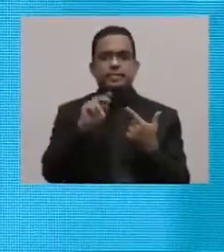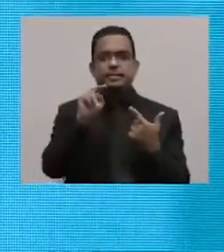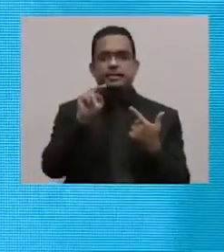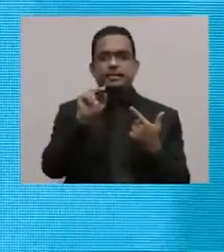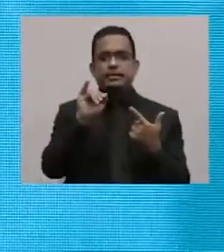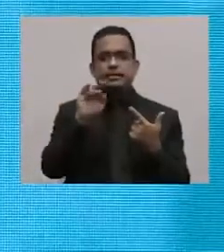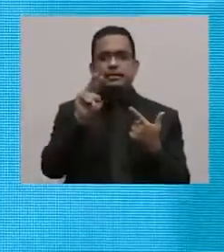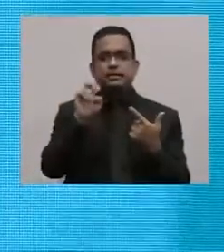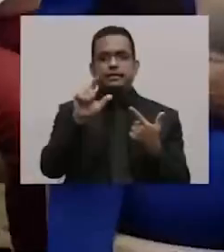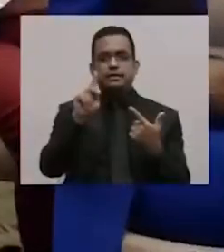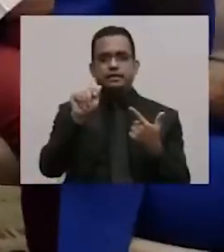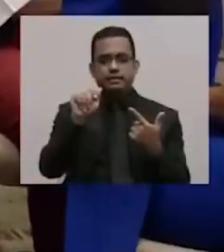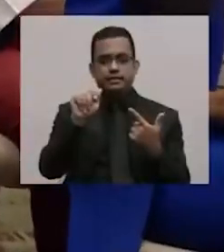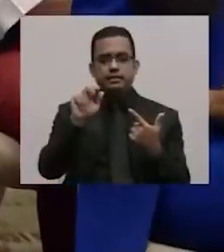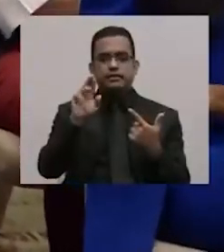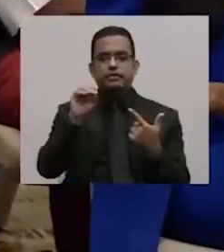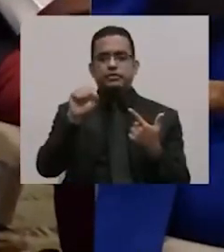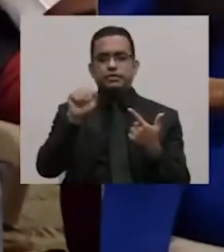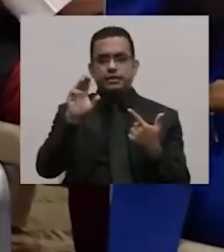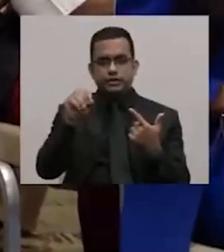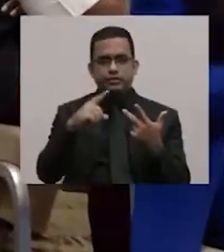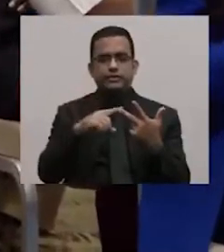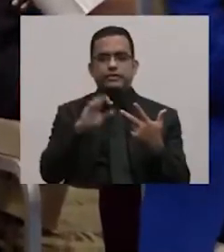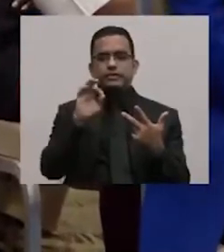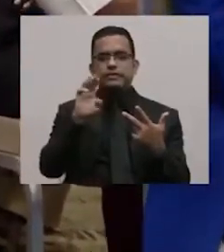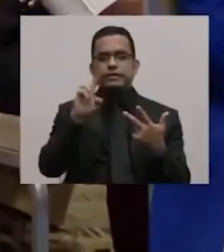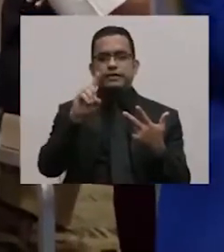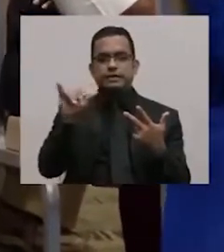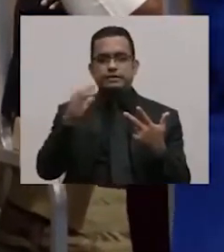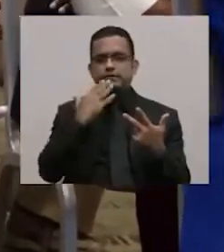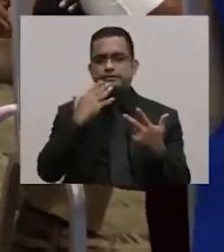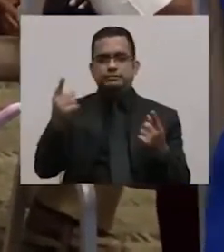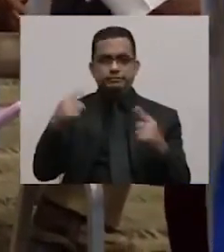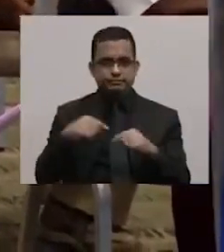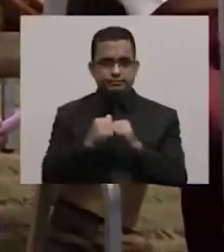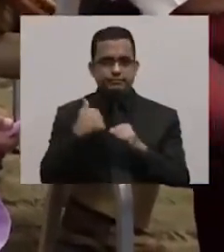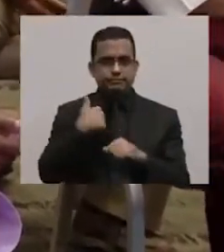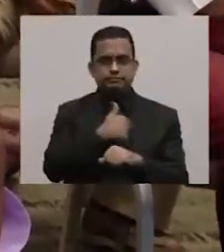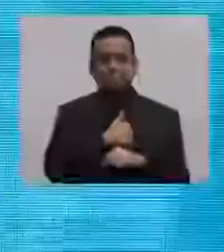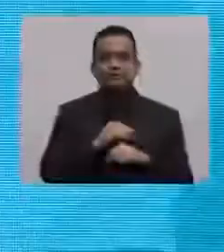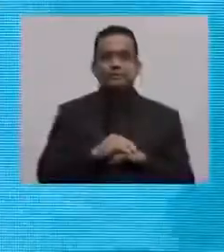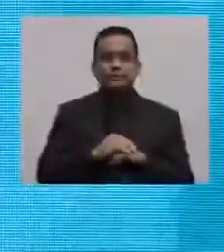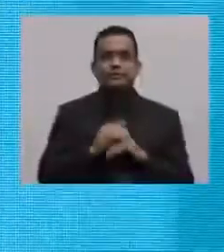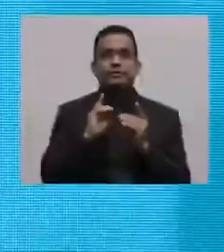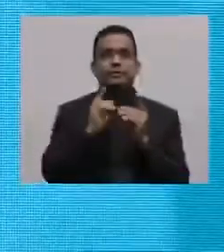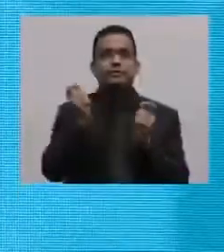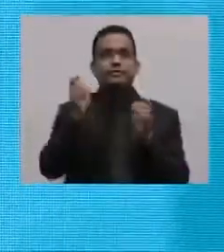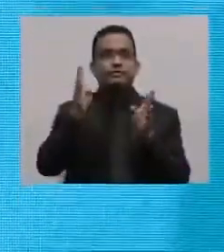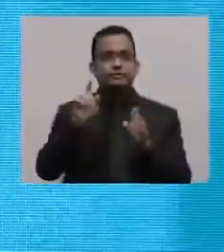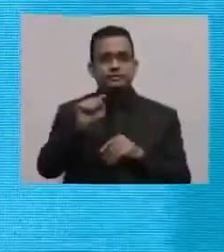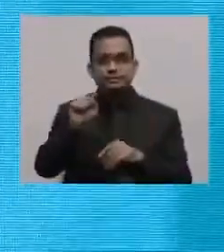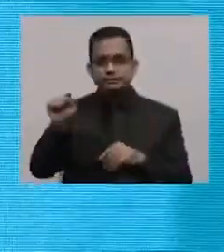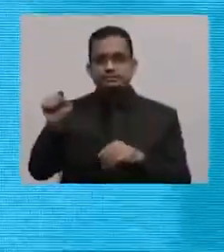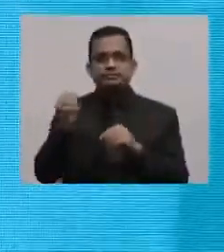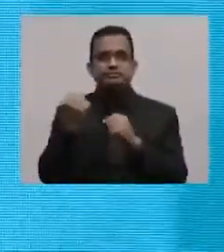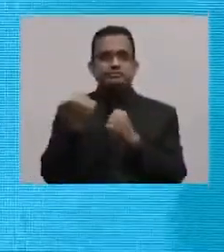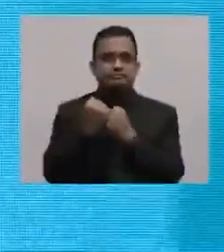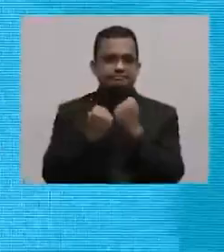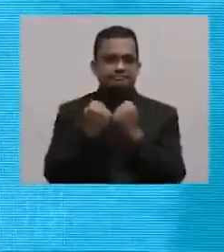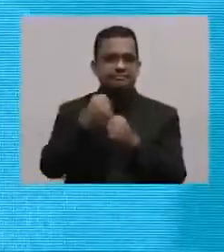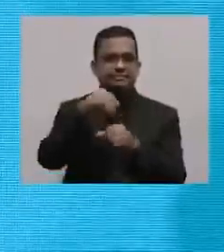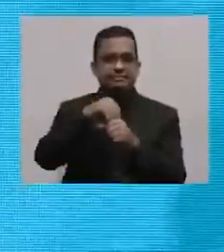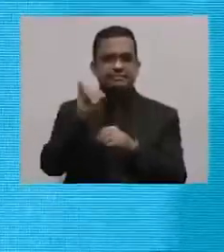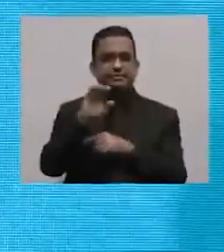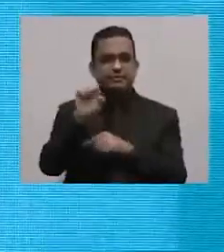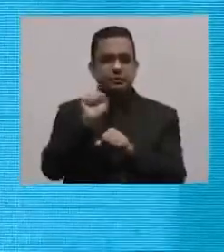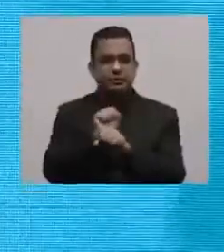Nivelca Rosario, Freddy Ángel Castro, doctor, muchísimas gracias por acompañarnos. A nuestros directores y colaboradores de la Junta